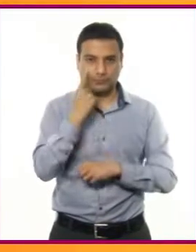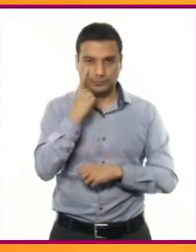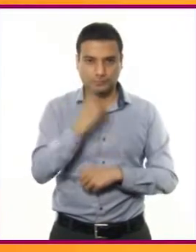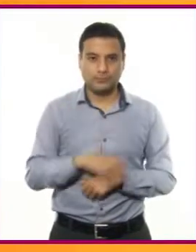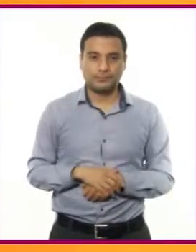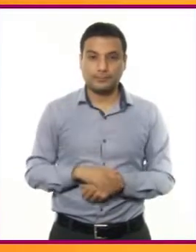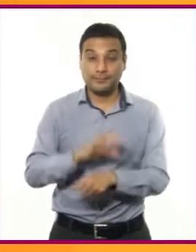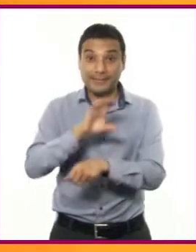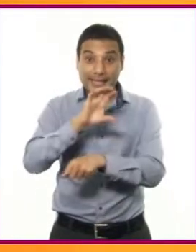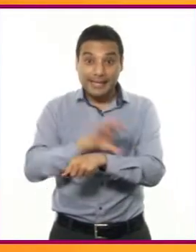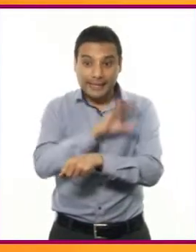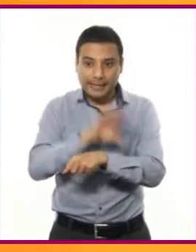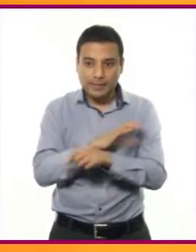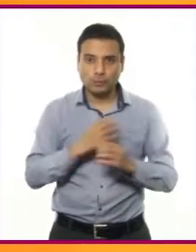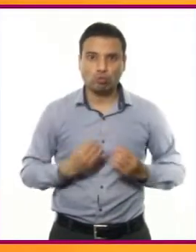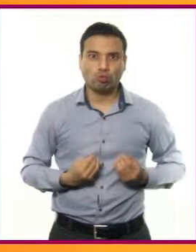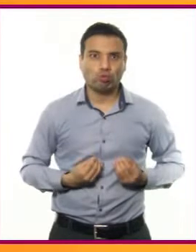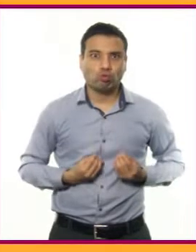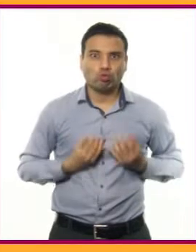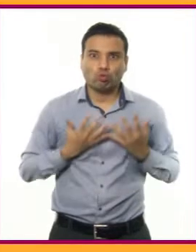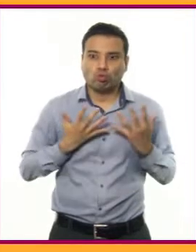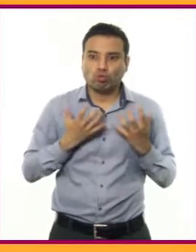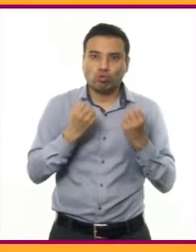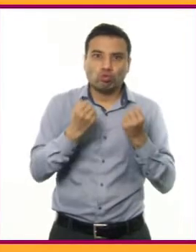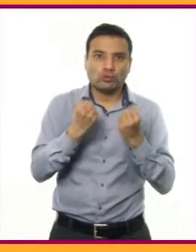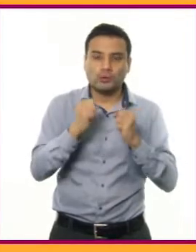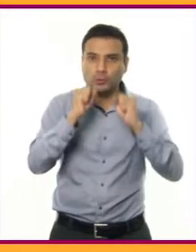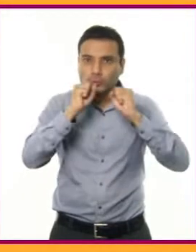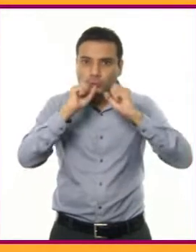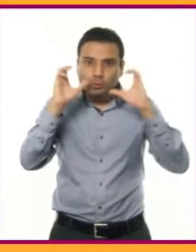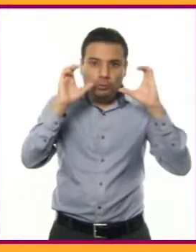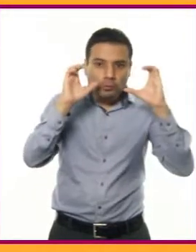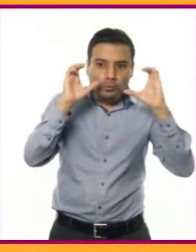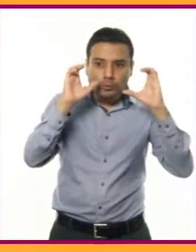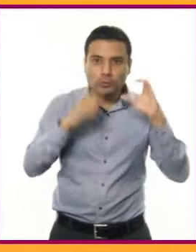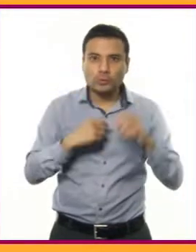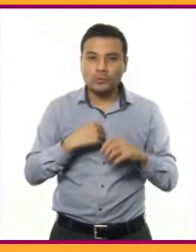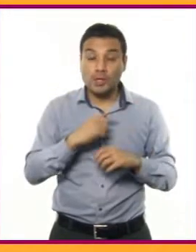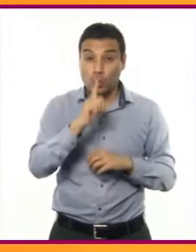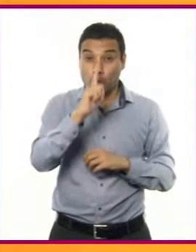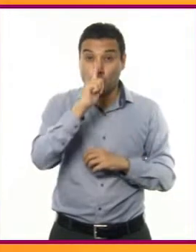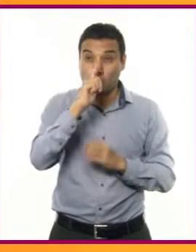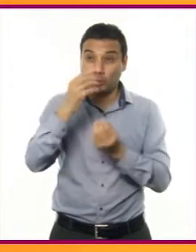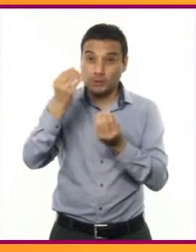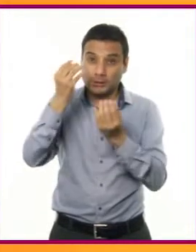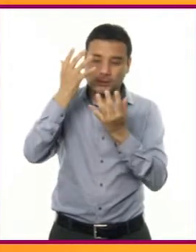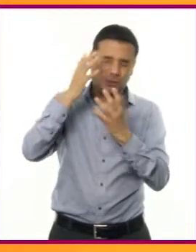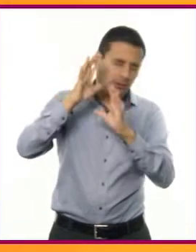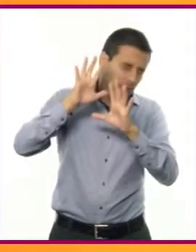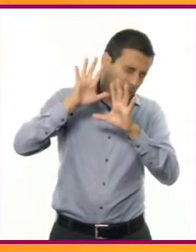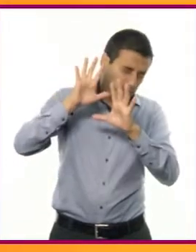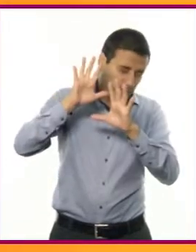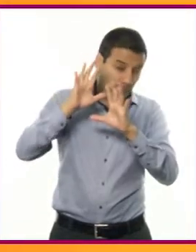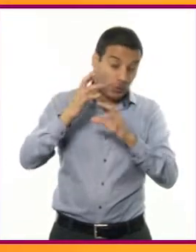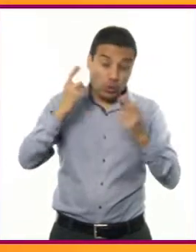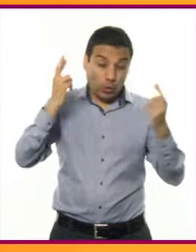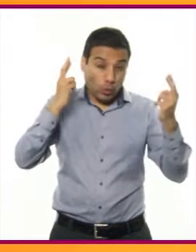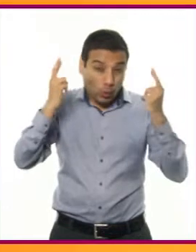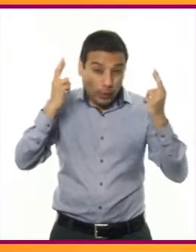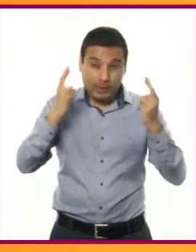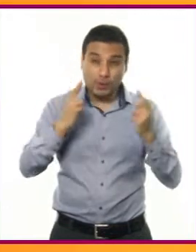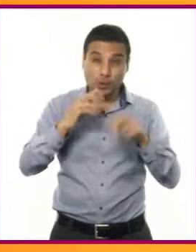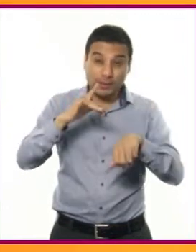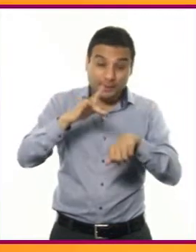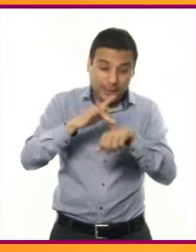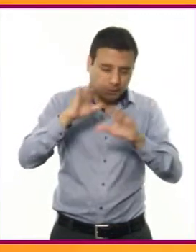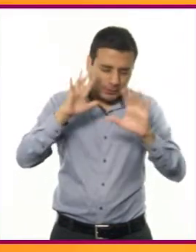y felicidad extremas, alerta mental, hipersensibilidad a la luz, el sonido y el tacto, irritabilidad